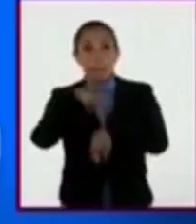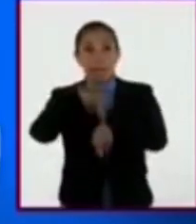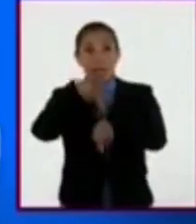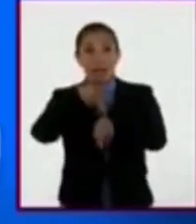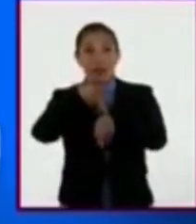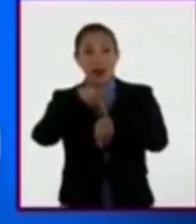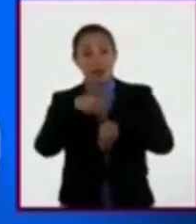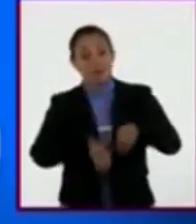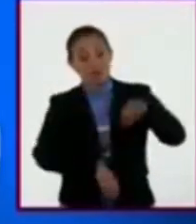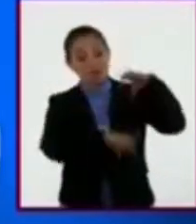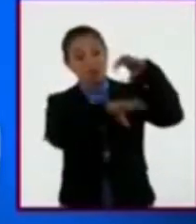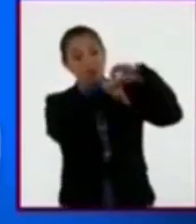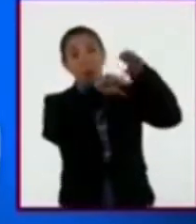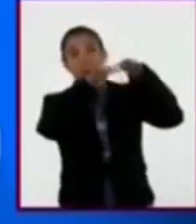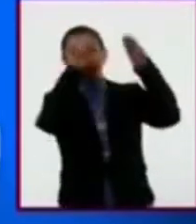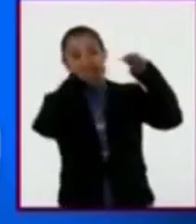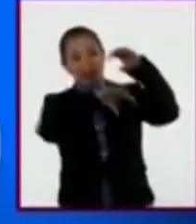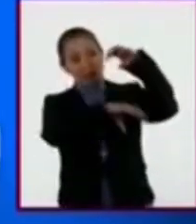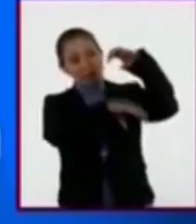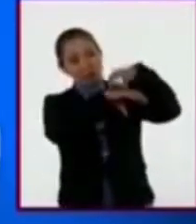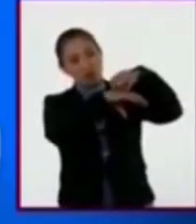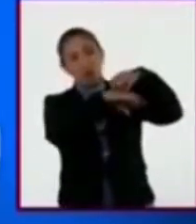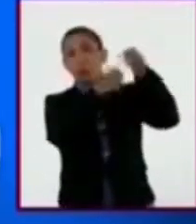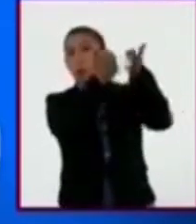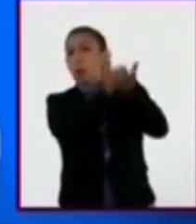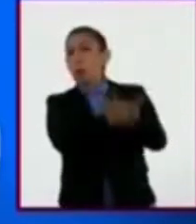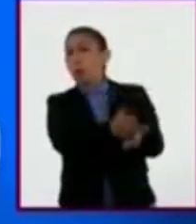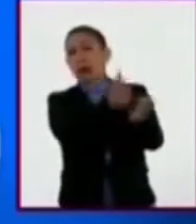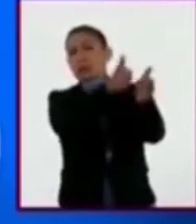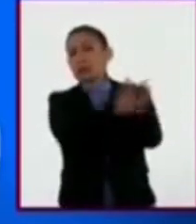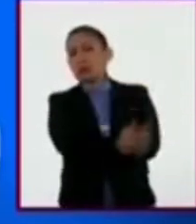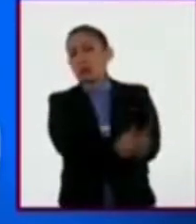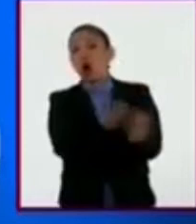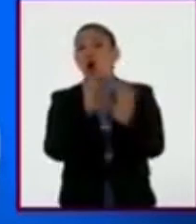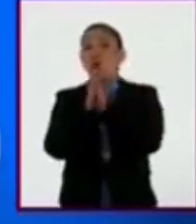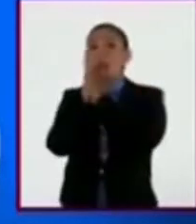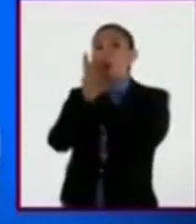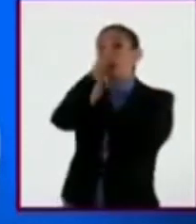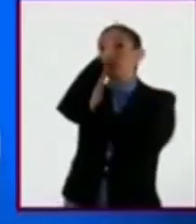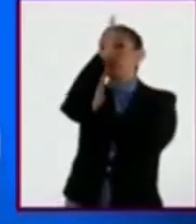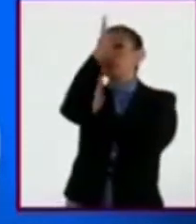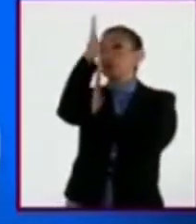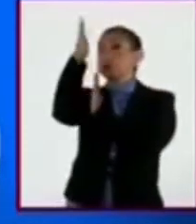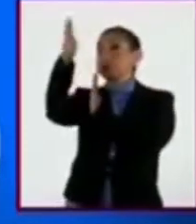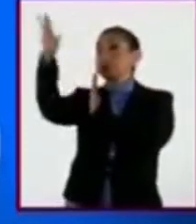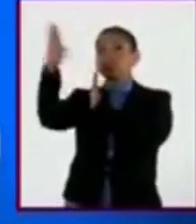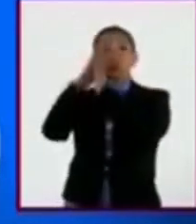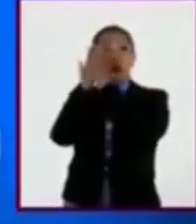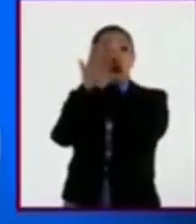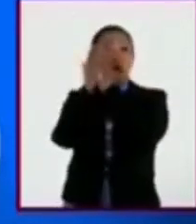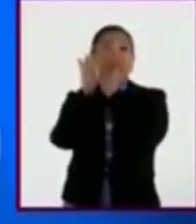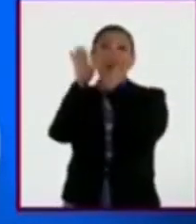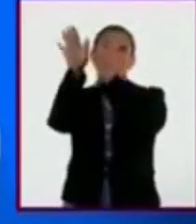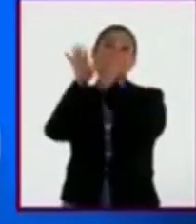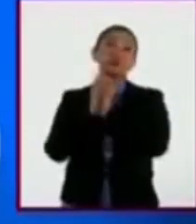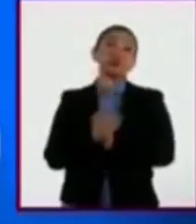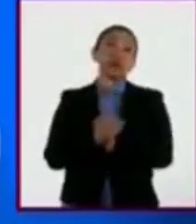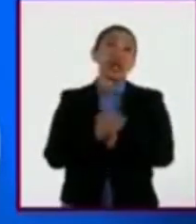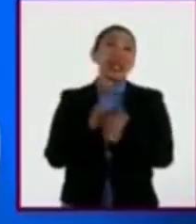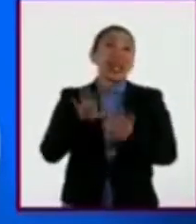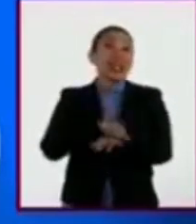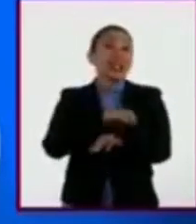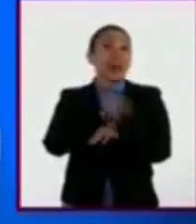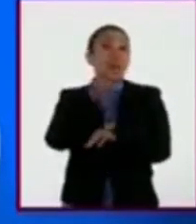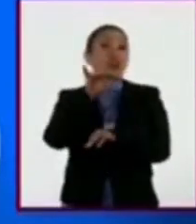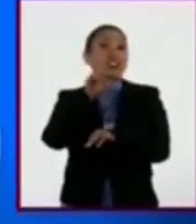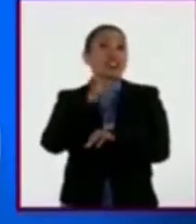que se encuentra en la cima de una montaña y está inmóvil, o los libros acomodados en un librero. La energía potencial